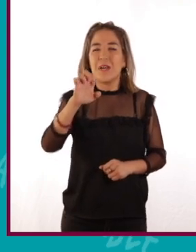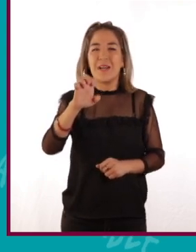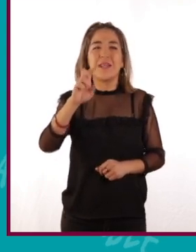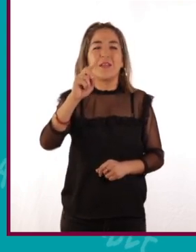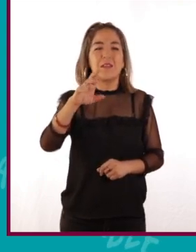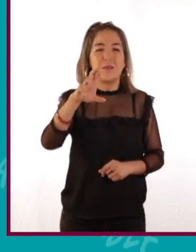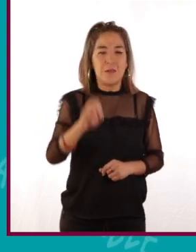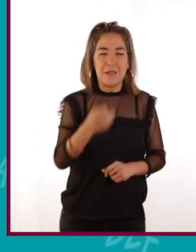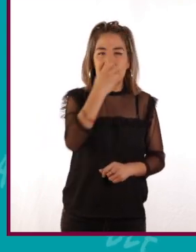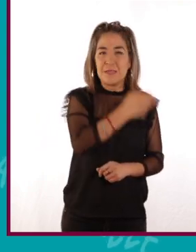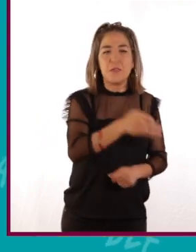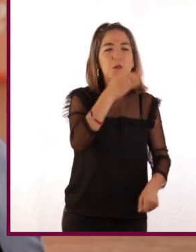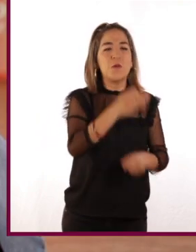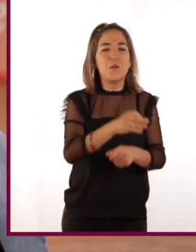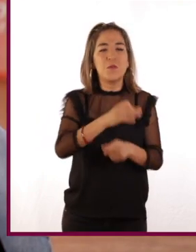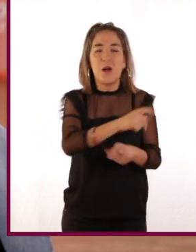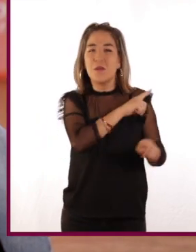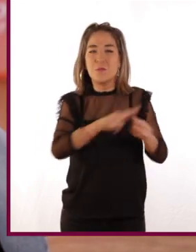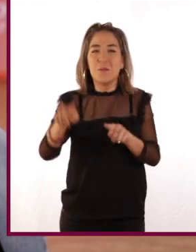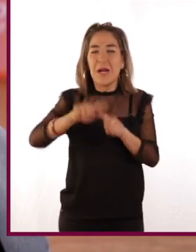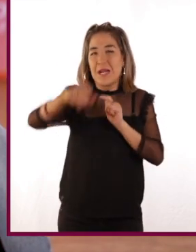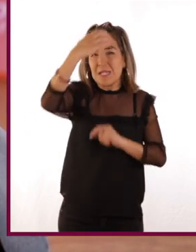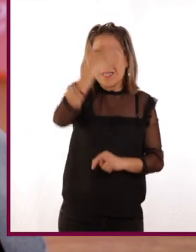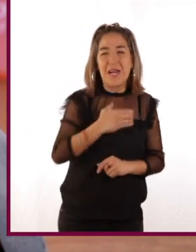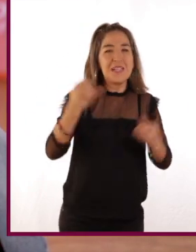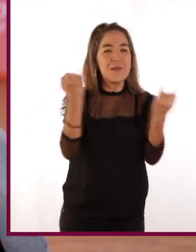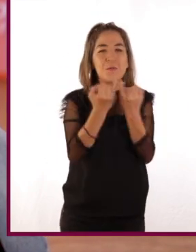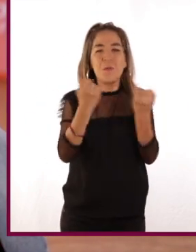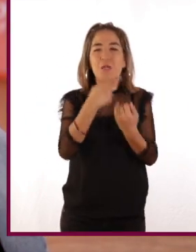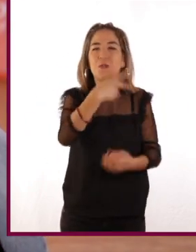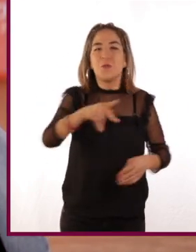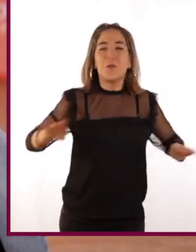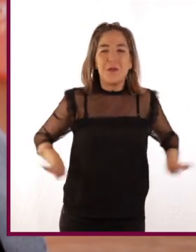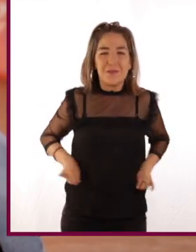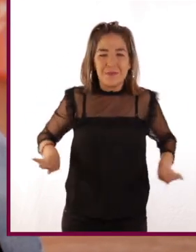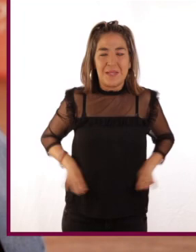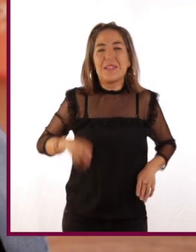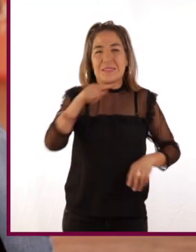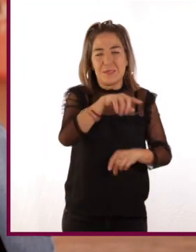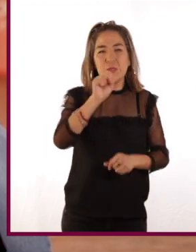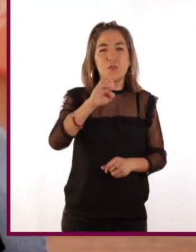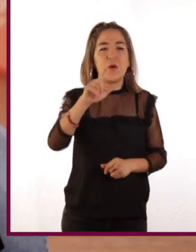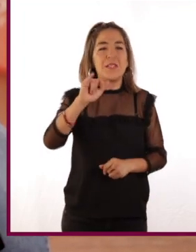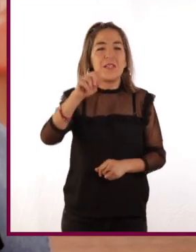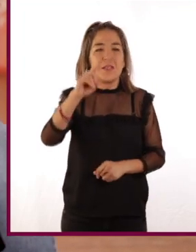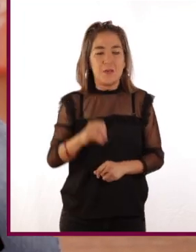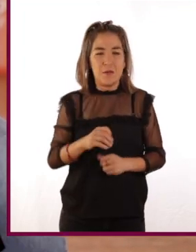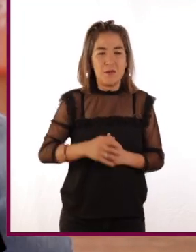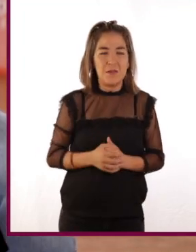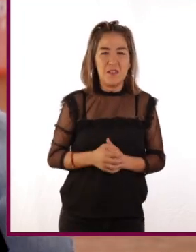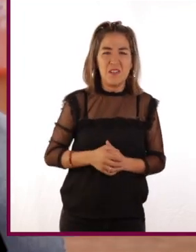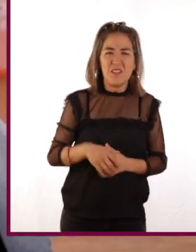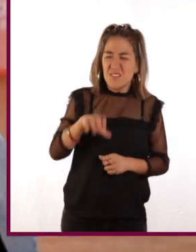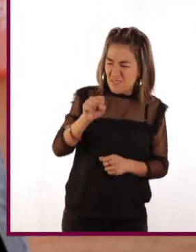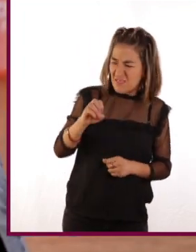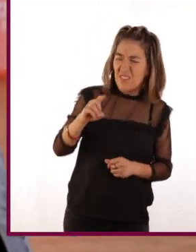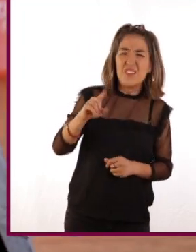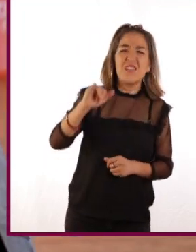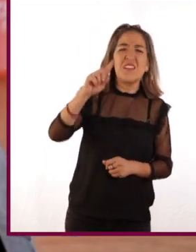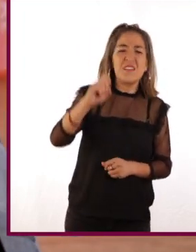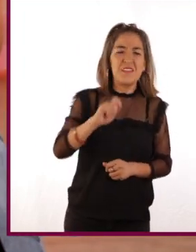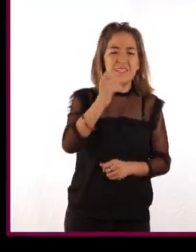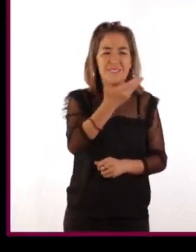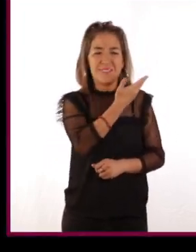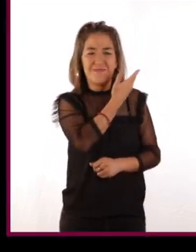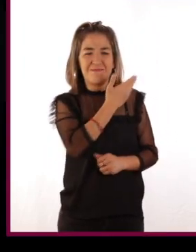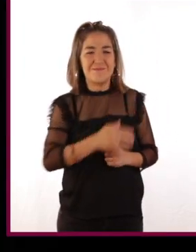el icosaedro. Justamente que todas las caras sean iguales es una característica de estos sólidos platónicos. ¿sólidos